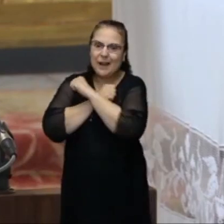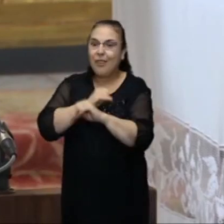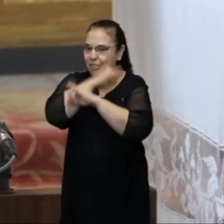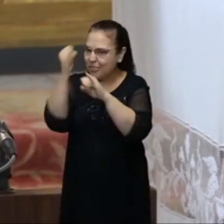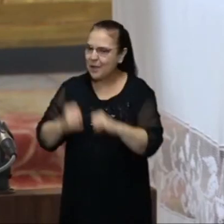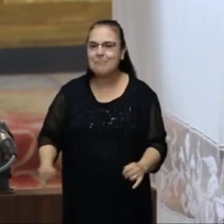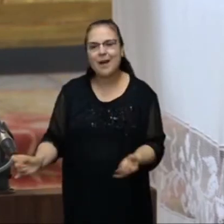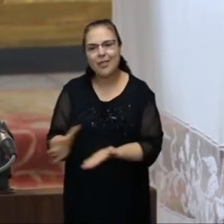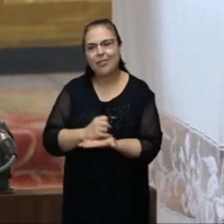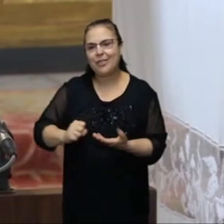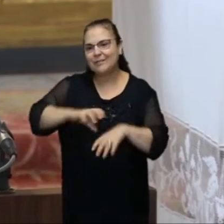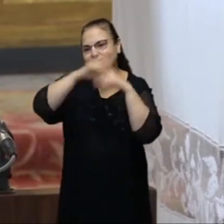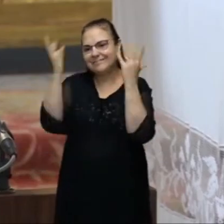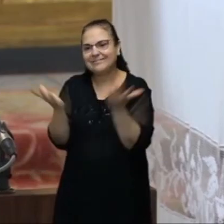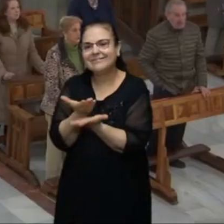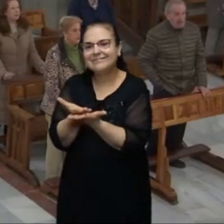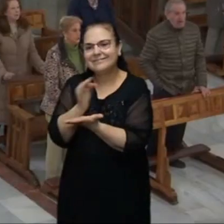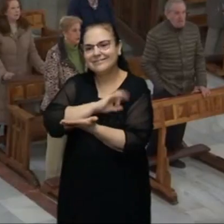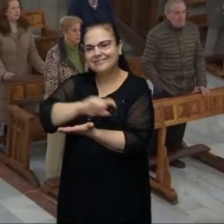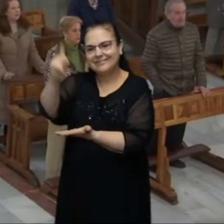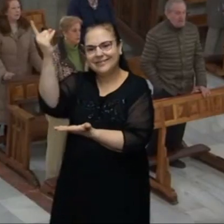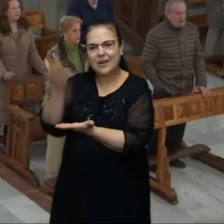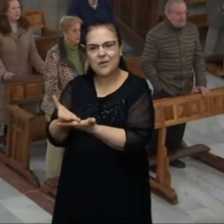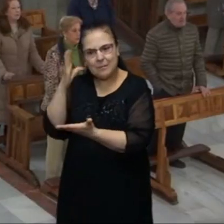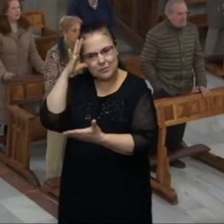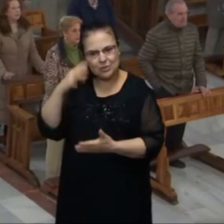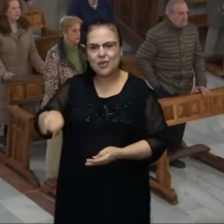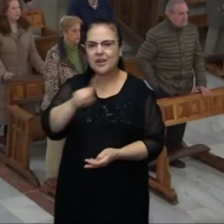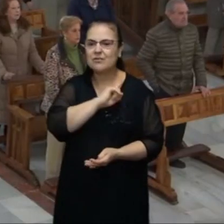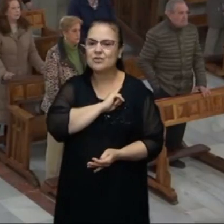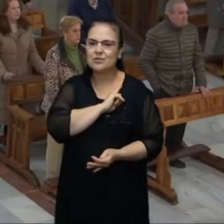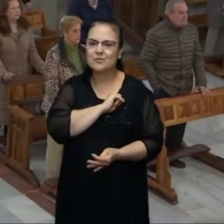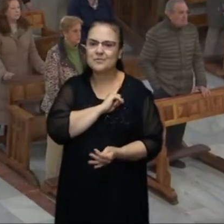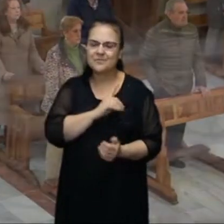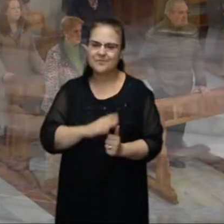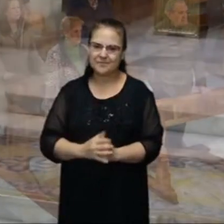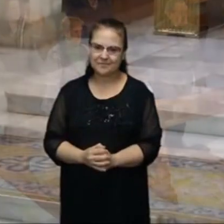todo el mundo, oremos al Señor. Te rogamos, óyenos.